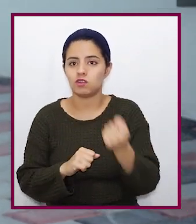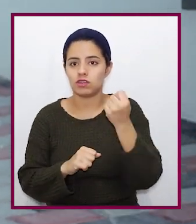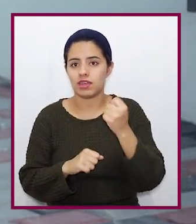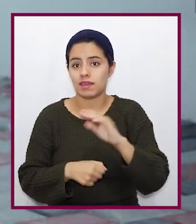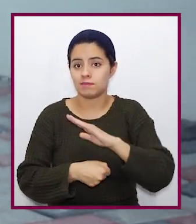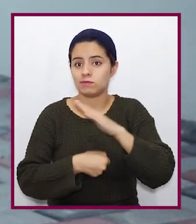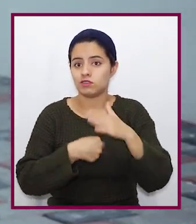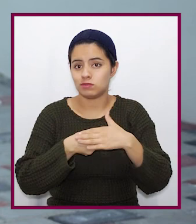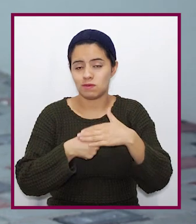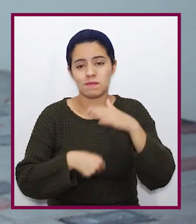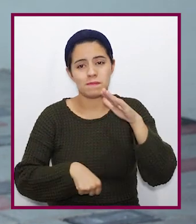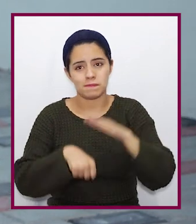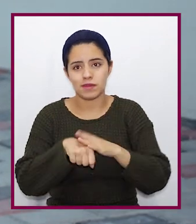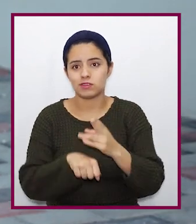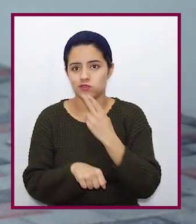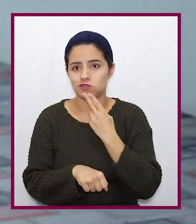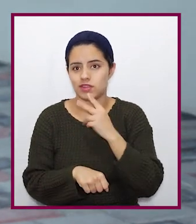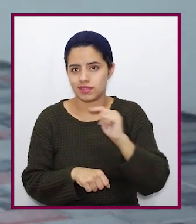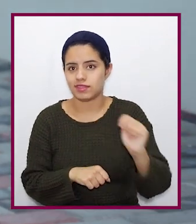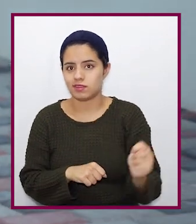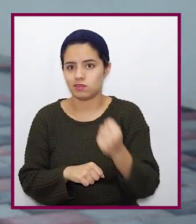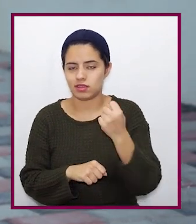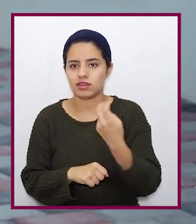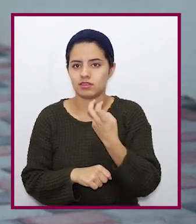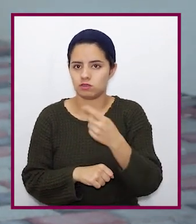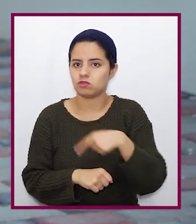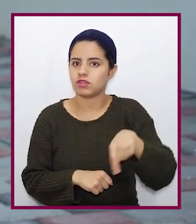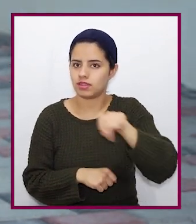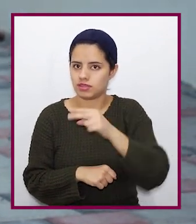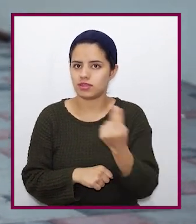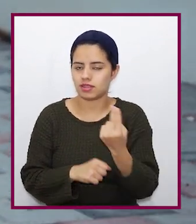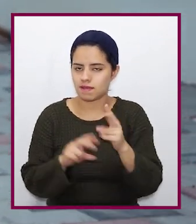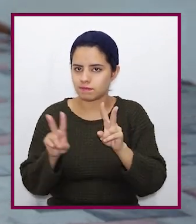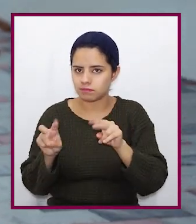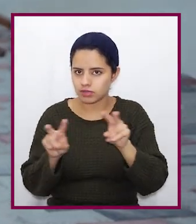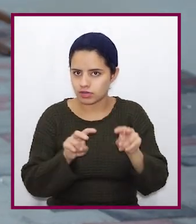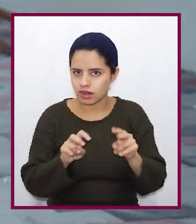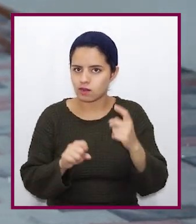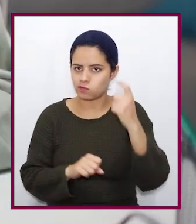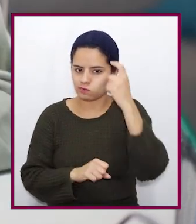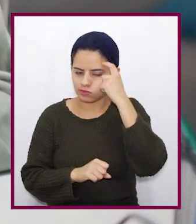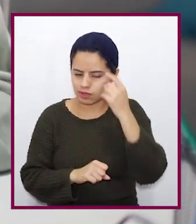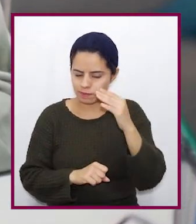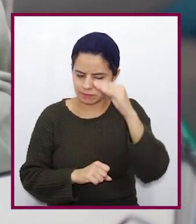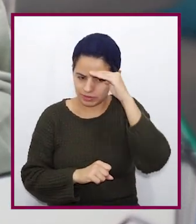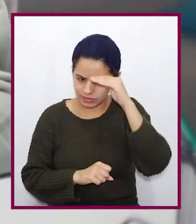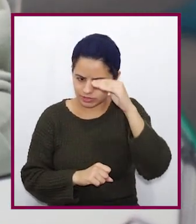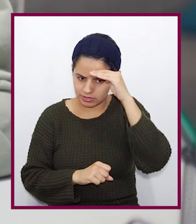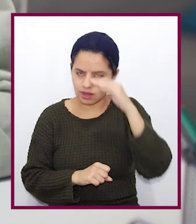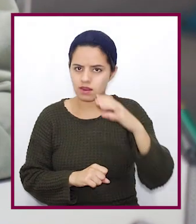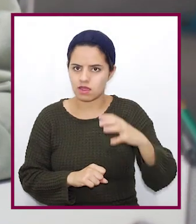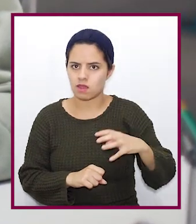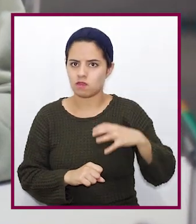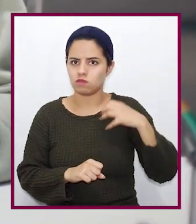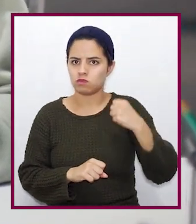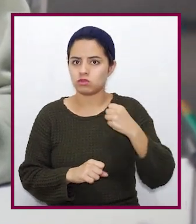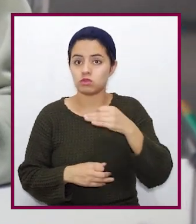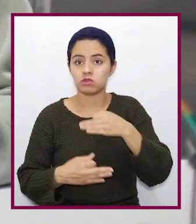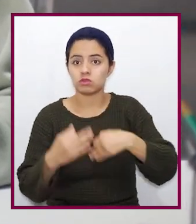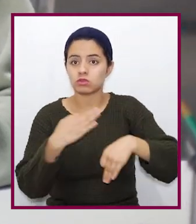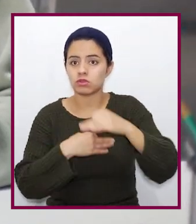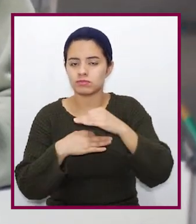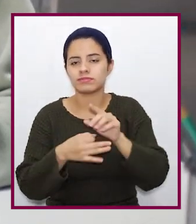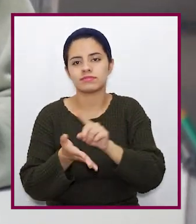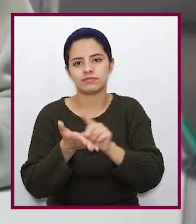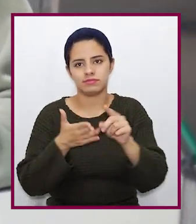frecuencia, por eso debemos estar muy alertas, debemos estar muy conscientes y hacer un esfuerzo conjunto en el respeto a los derechos humanos de las